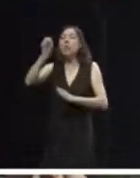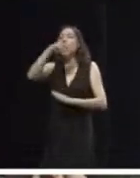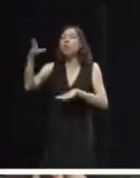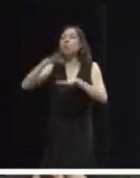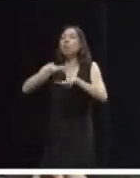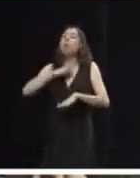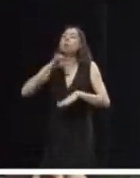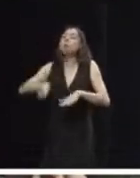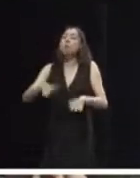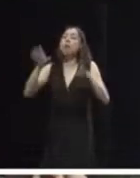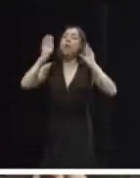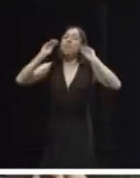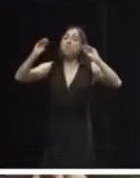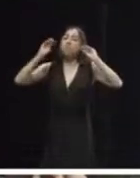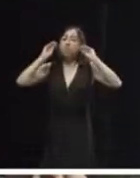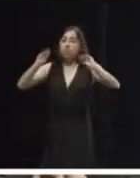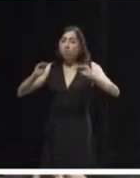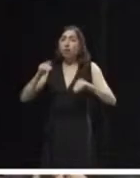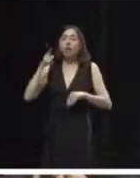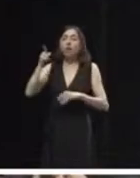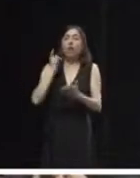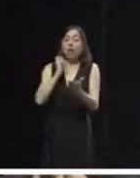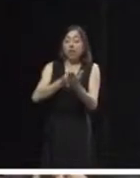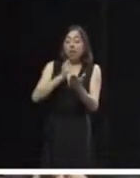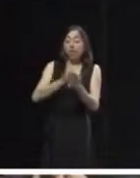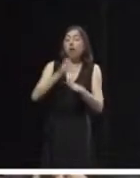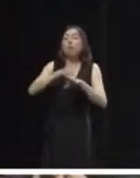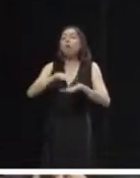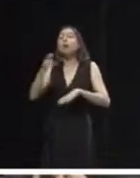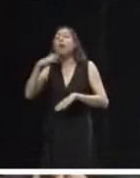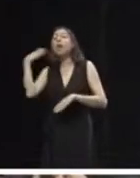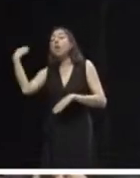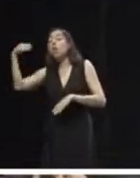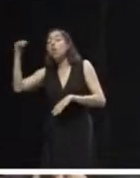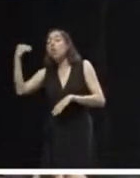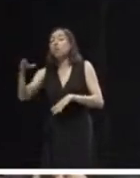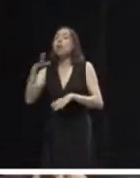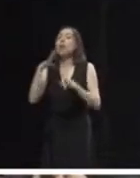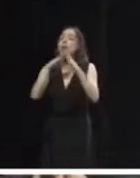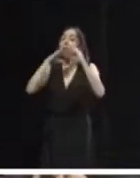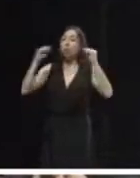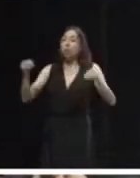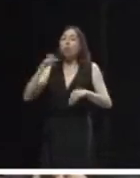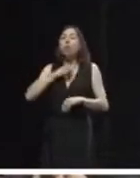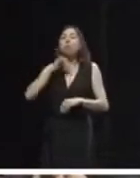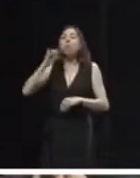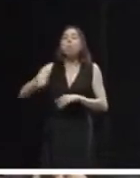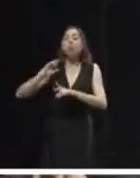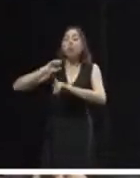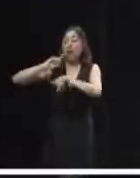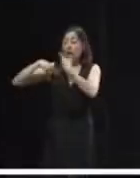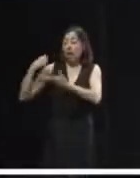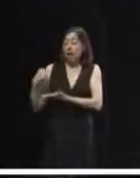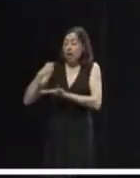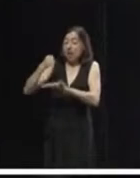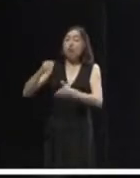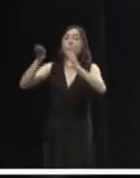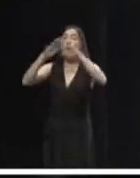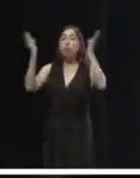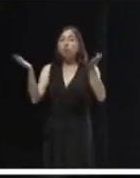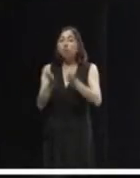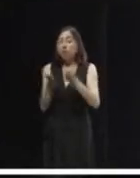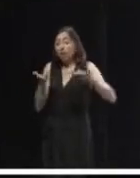Que paguen los señoritos andaluces para que los jóvenes andaluces puedan tener una herencia universal que le